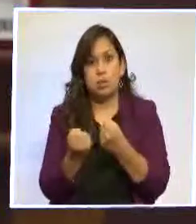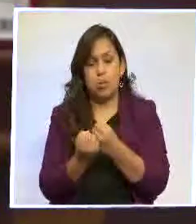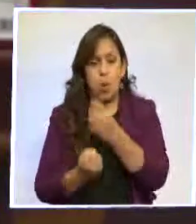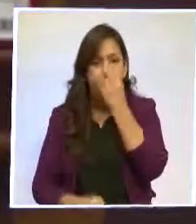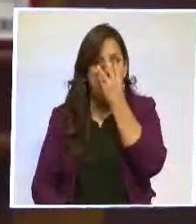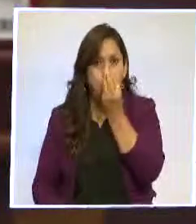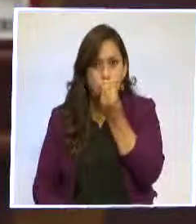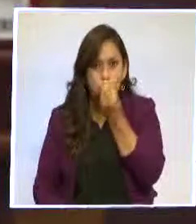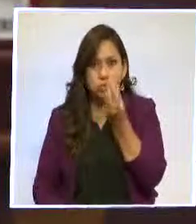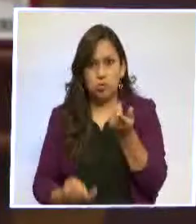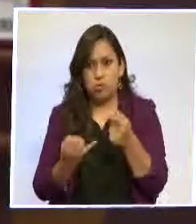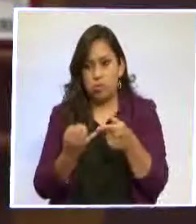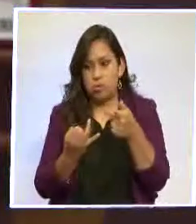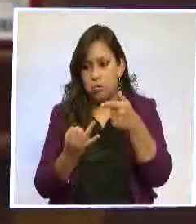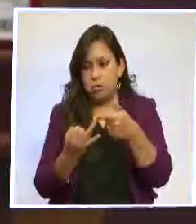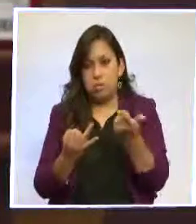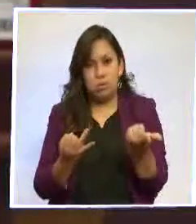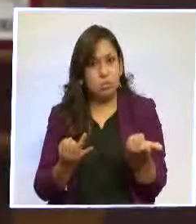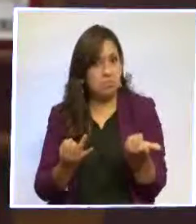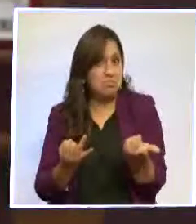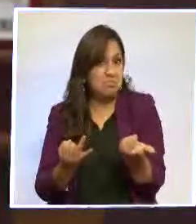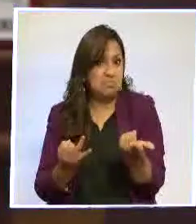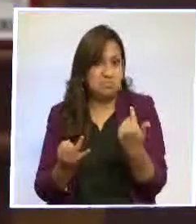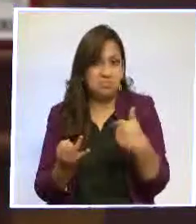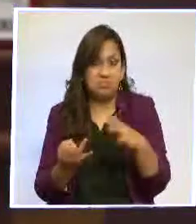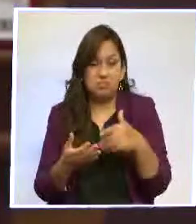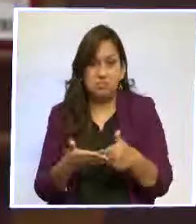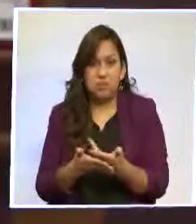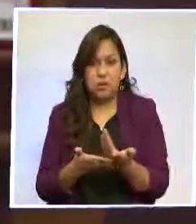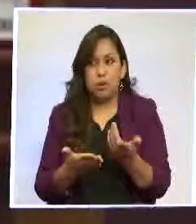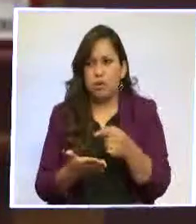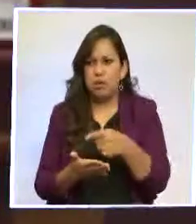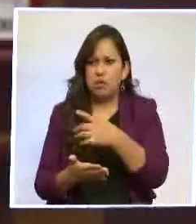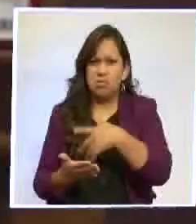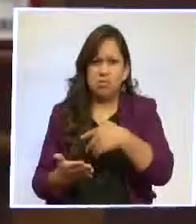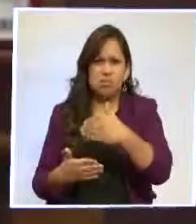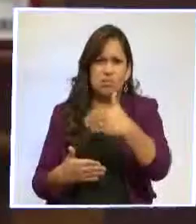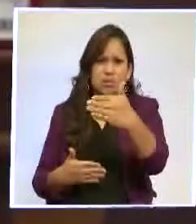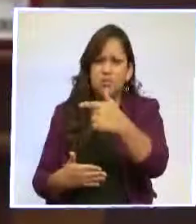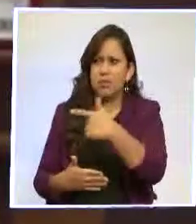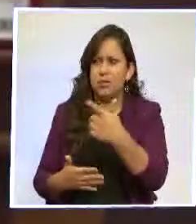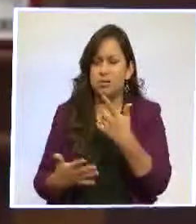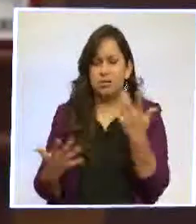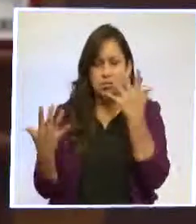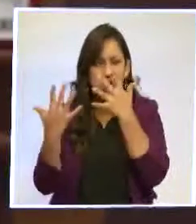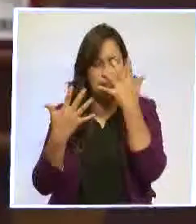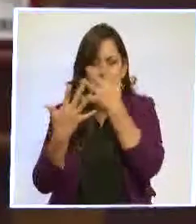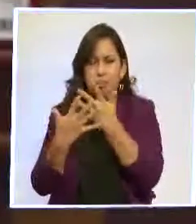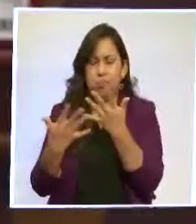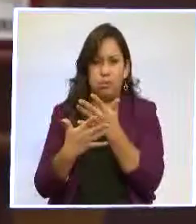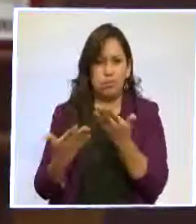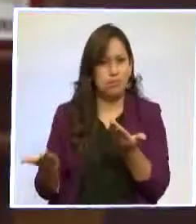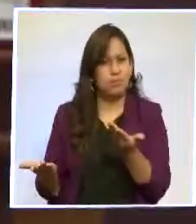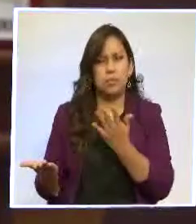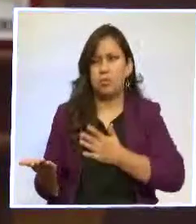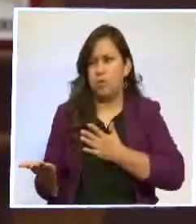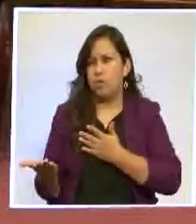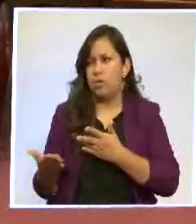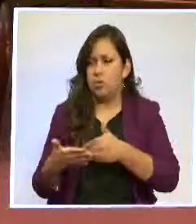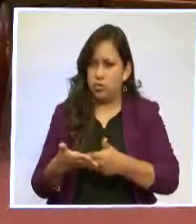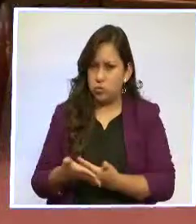Gutiérrez y luego hay una como desvarío, digamos, de ese movimiento. Yo esperaría que vuelva a esos orígenes, a esas